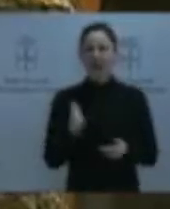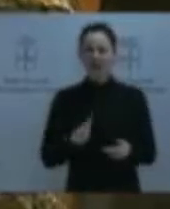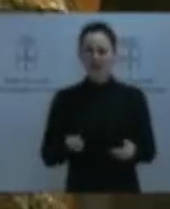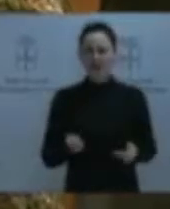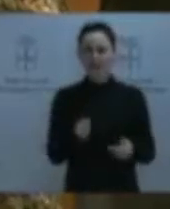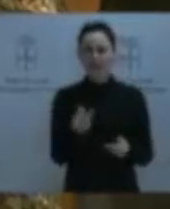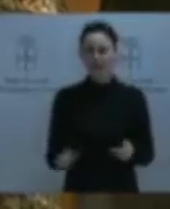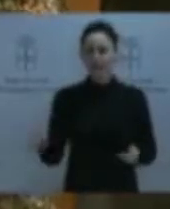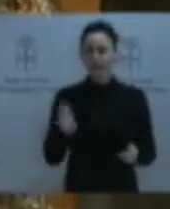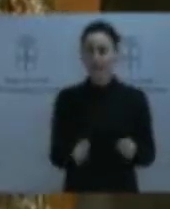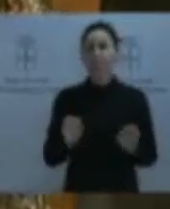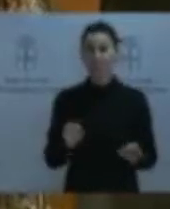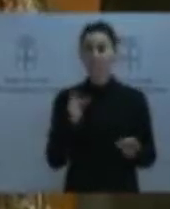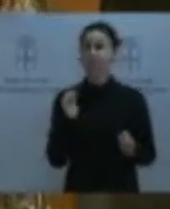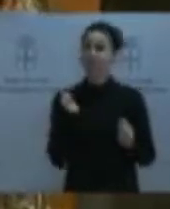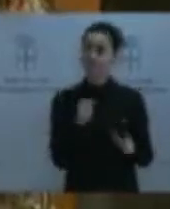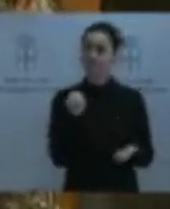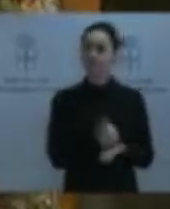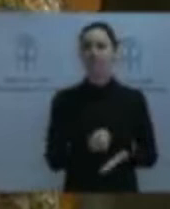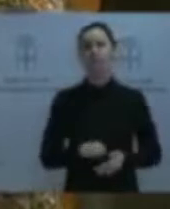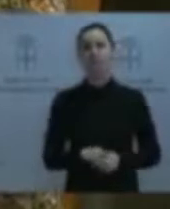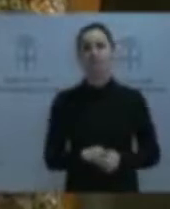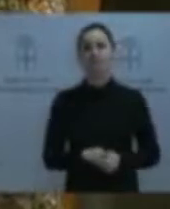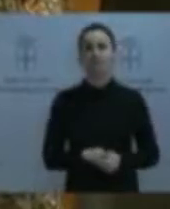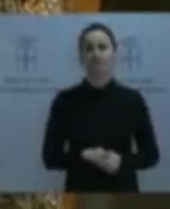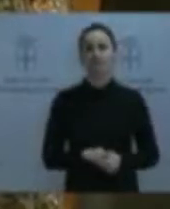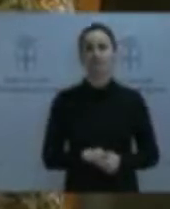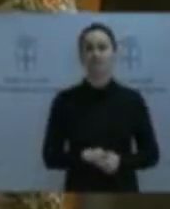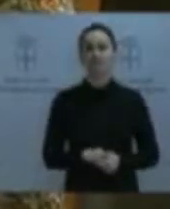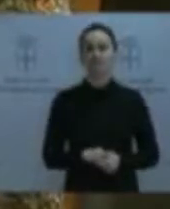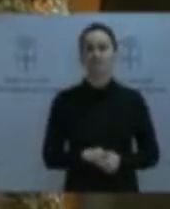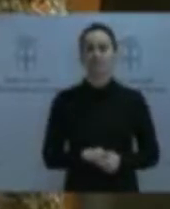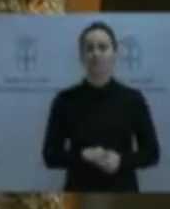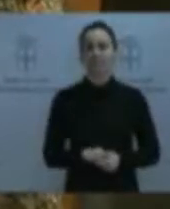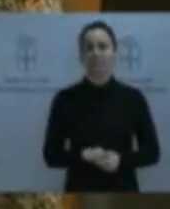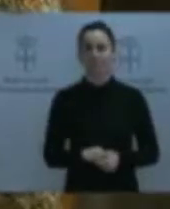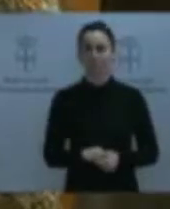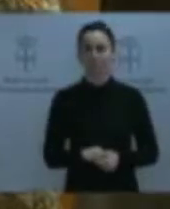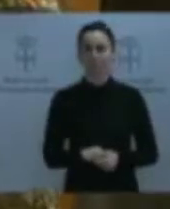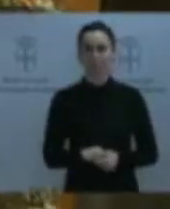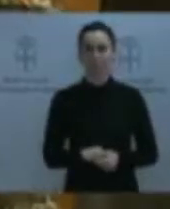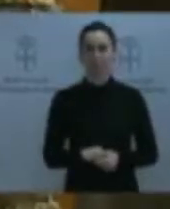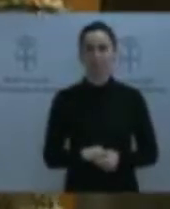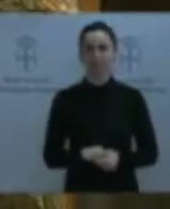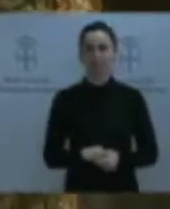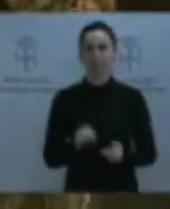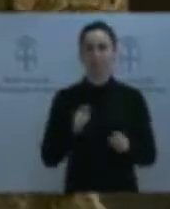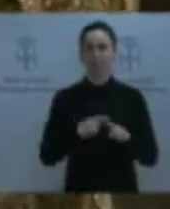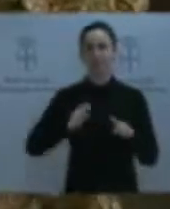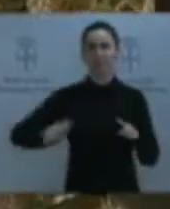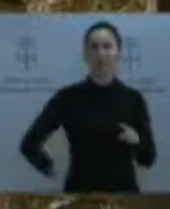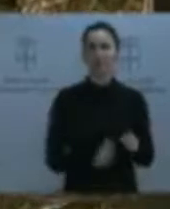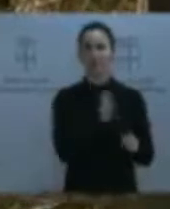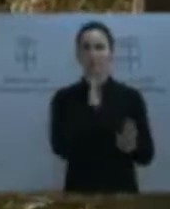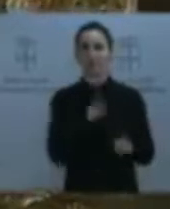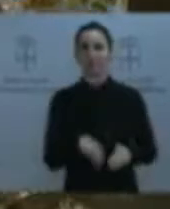marca al hacer una actividad en favor de la biodiversidad. Bueno, como vemos,